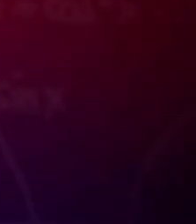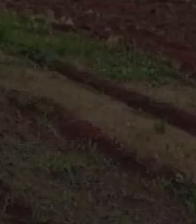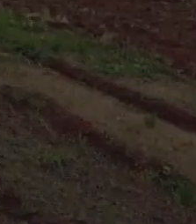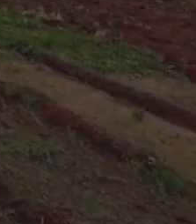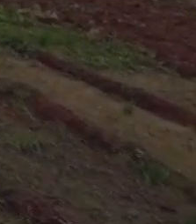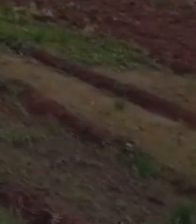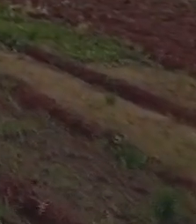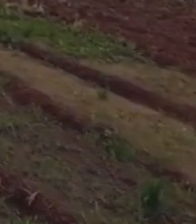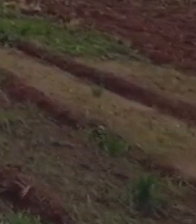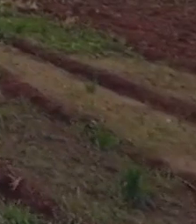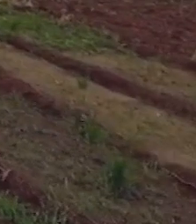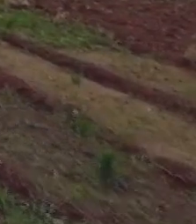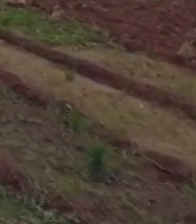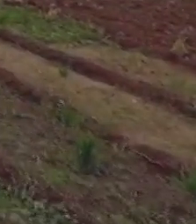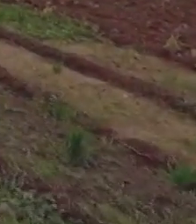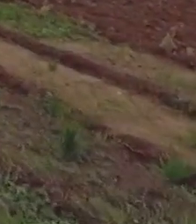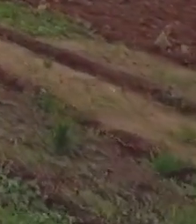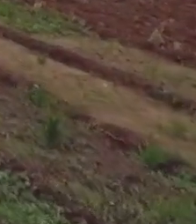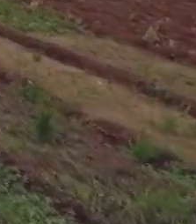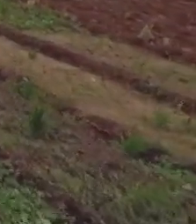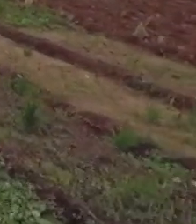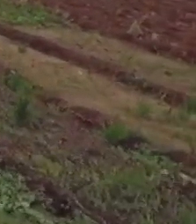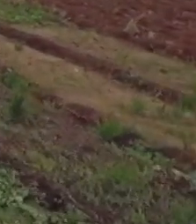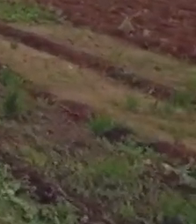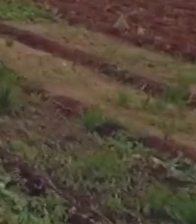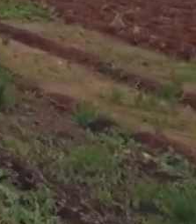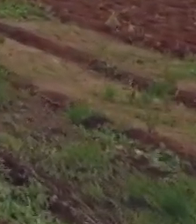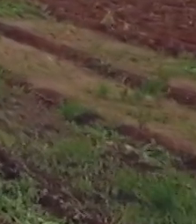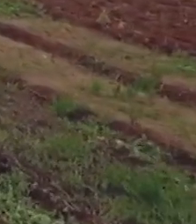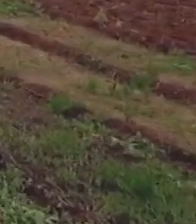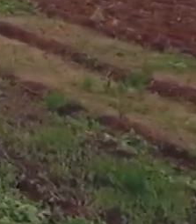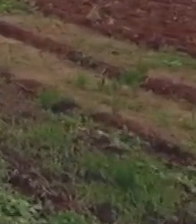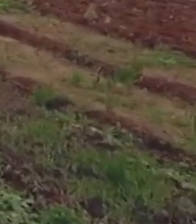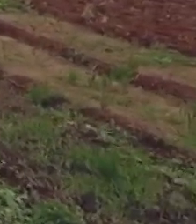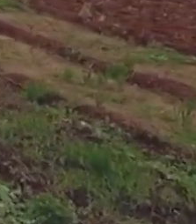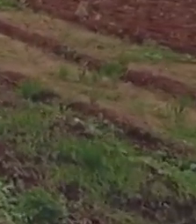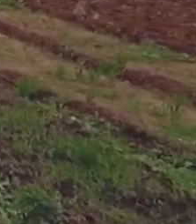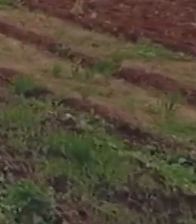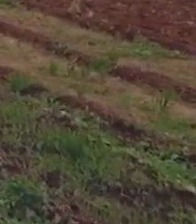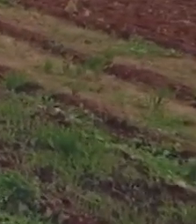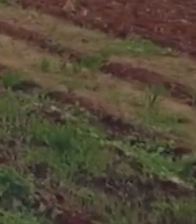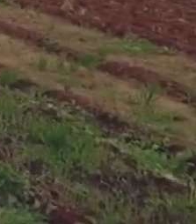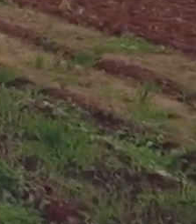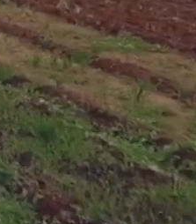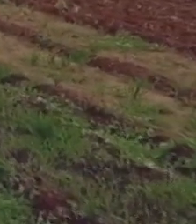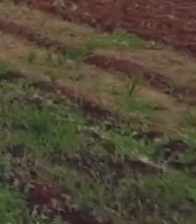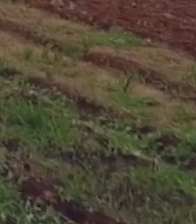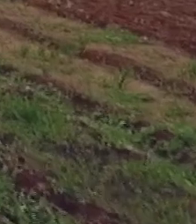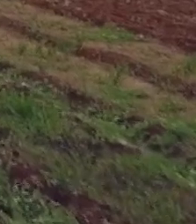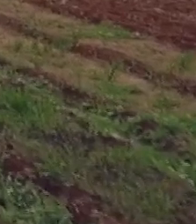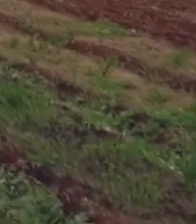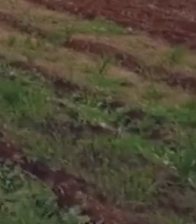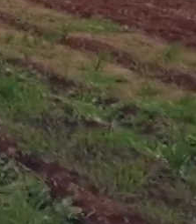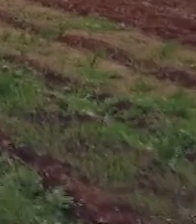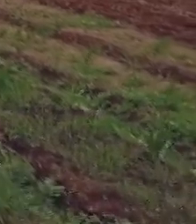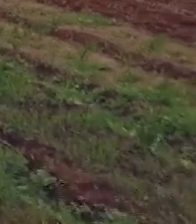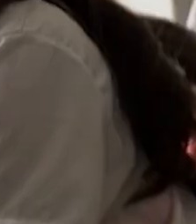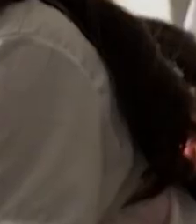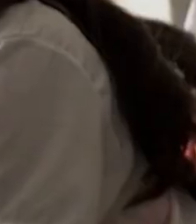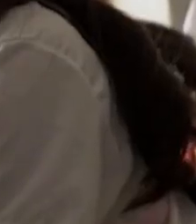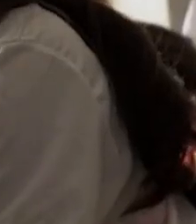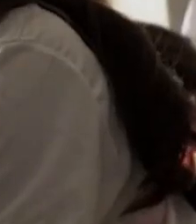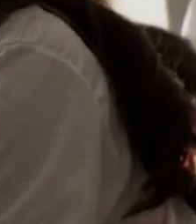Sembrar es muy difícil porque muchas veces es un trabajo que dura 6-8 meses bajo el sol, bajo la